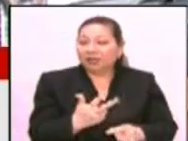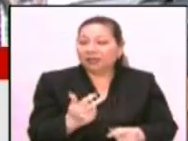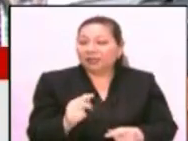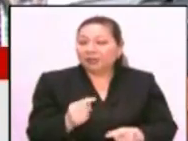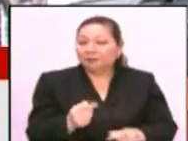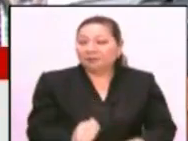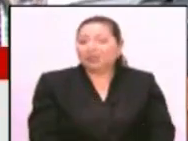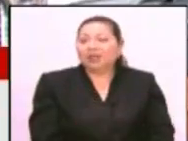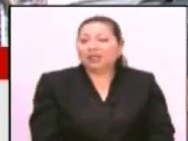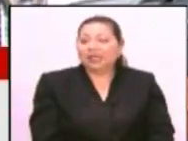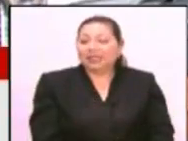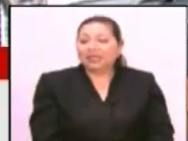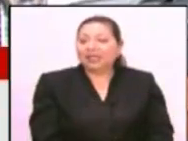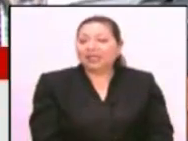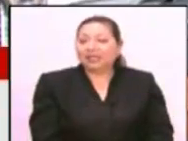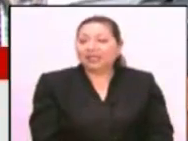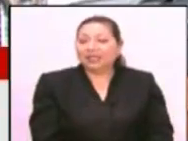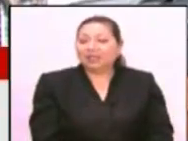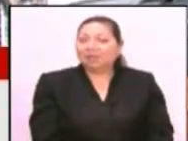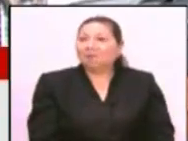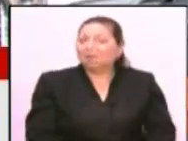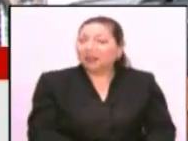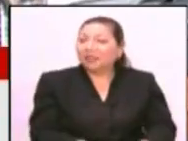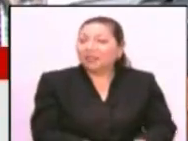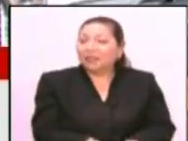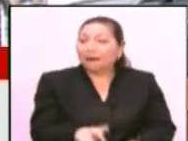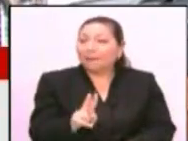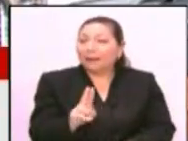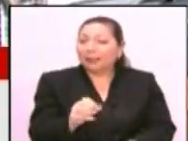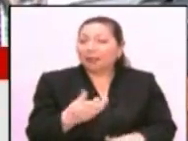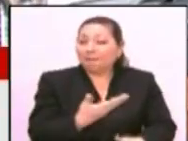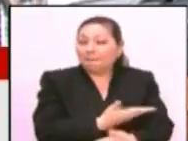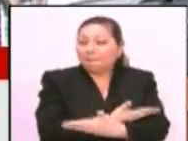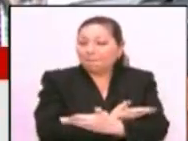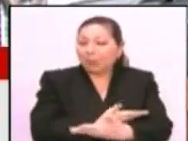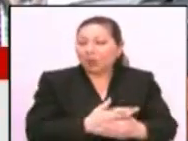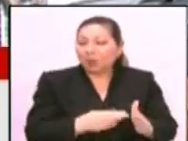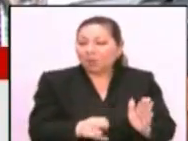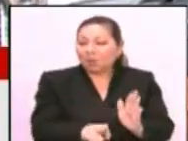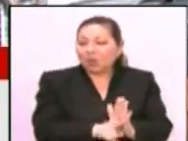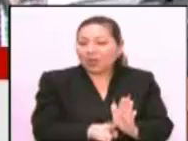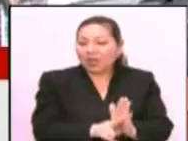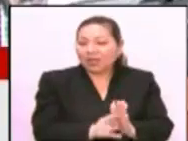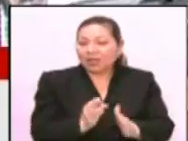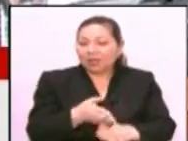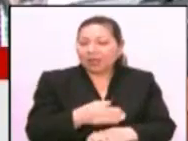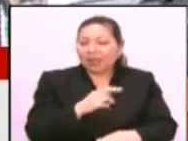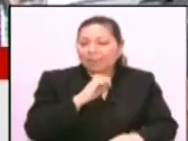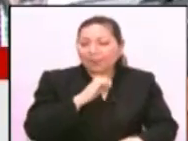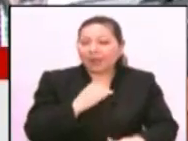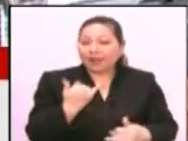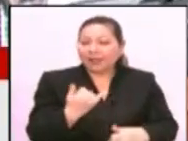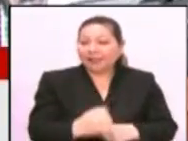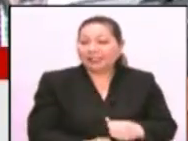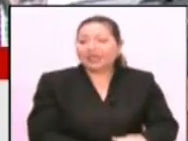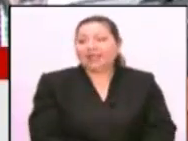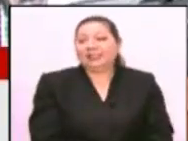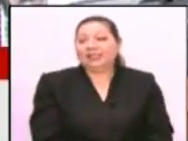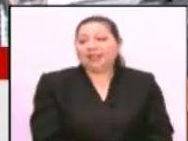300.000 soles en 11 penales. Estamos produciendo también 20.000 polos para los voluntarios de la llegada del Papa en enero de este año.